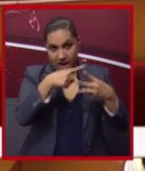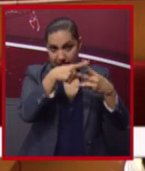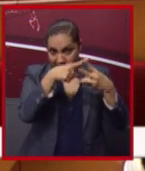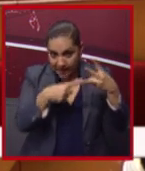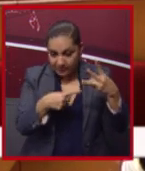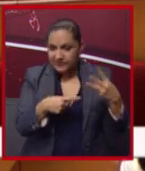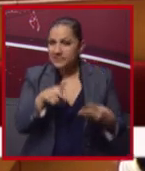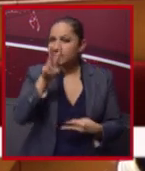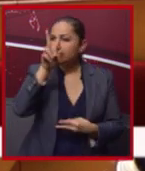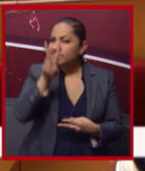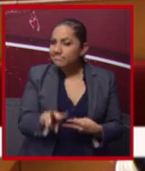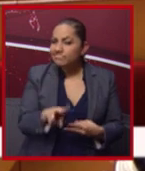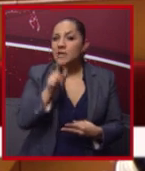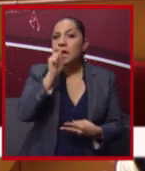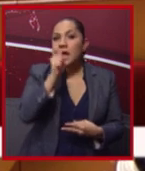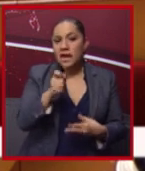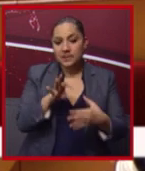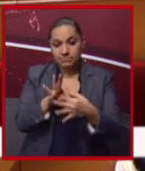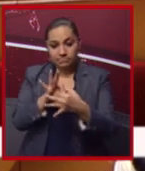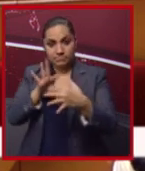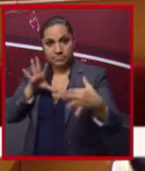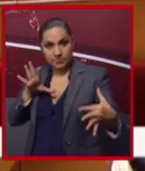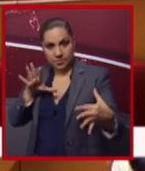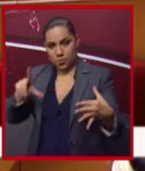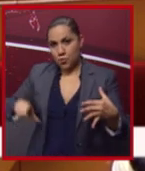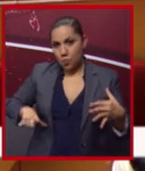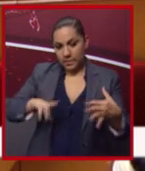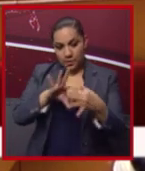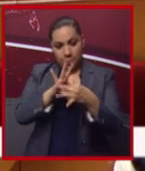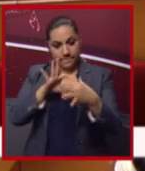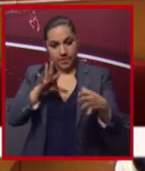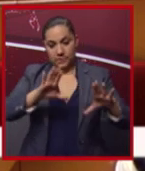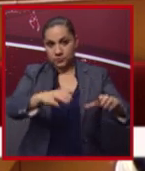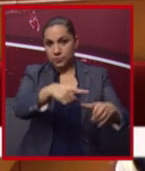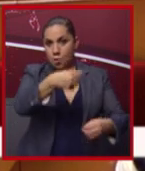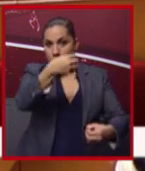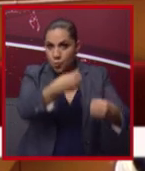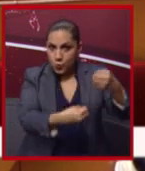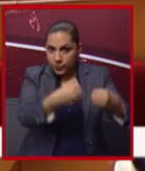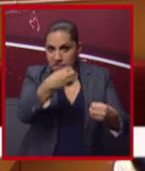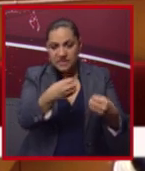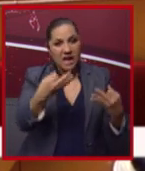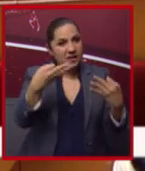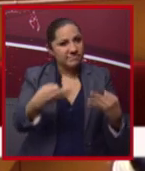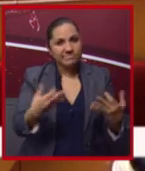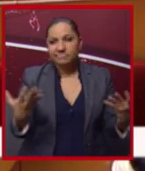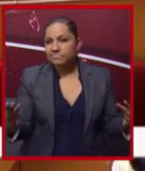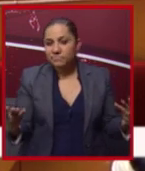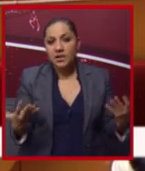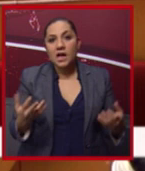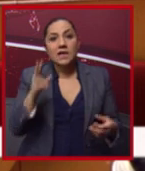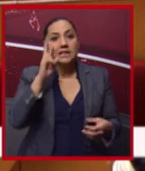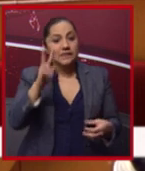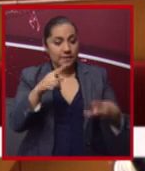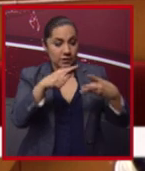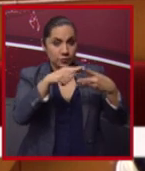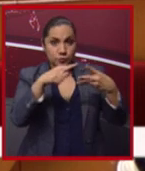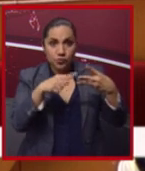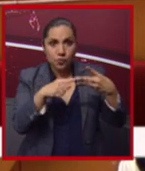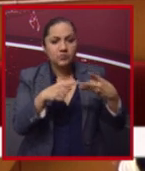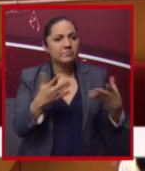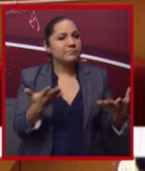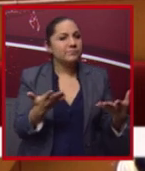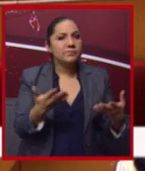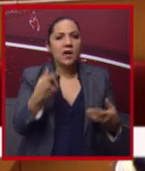y la independencia que debe de tenerse en el Poder Judicial. Se llegó al extremo en 2 de ellos de proponer a un